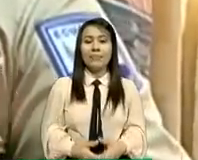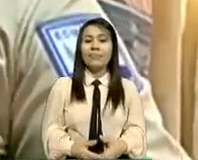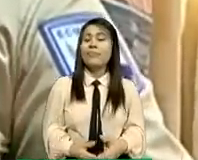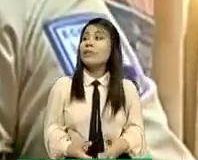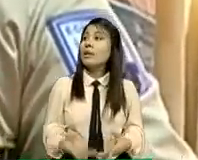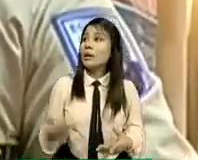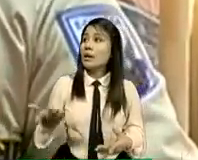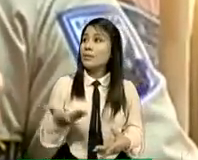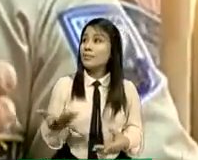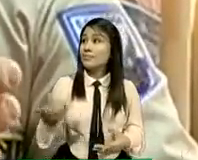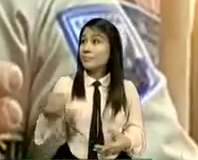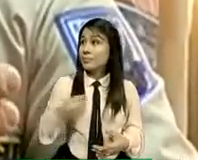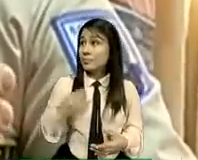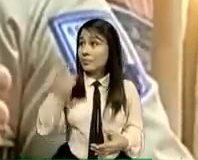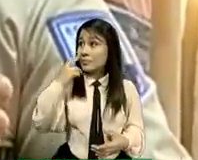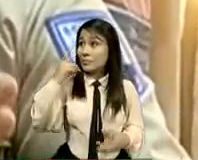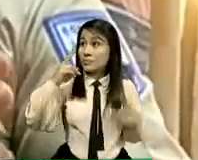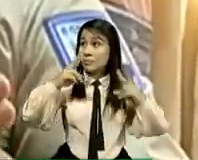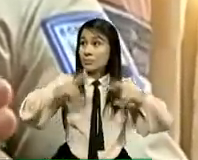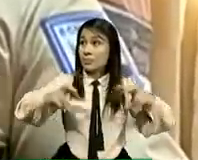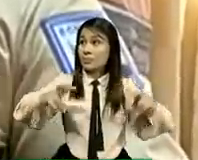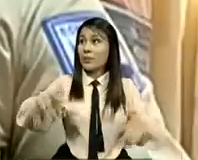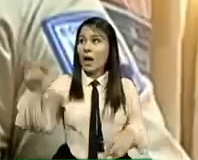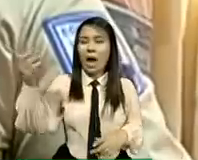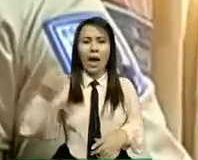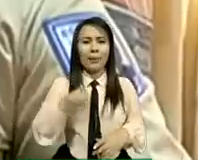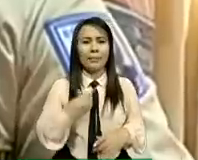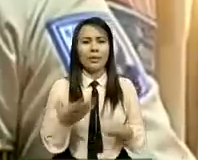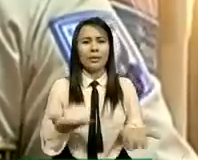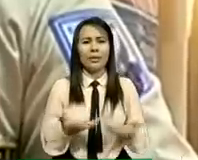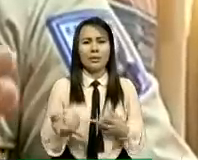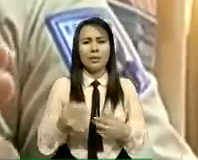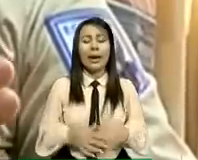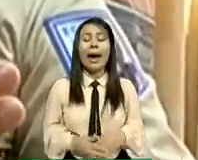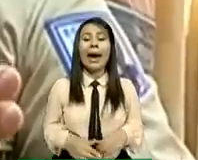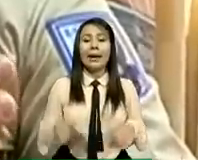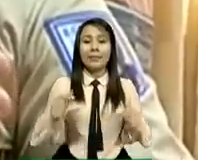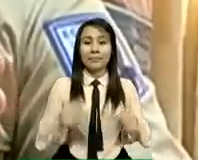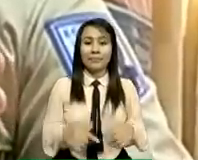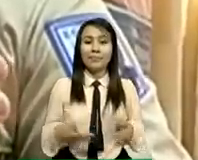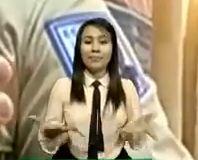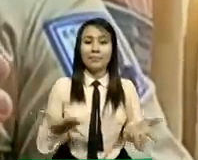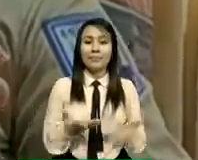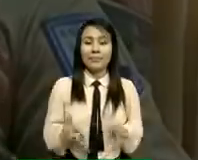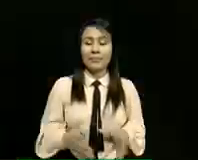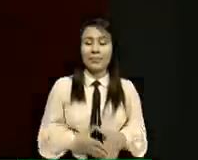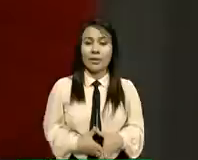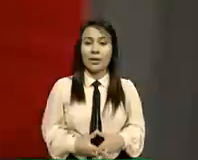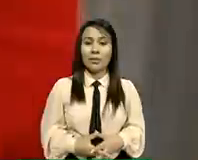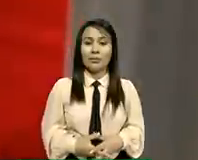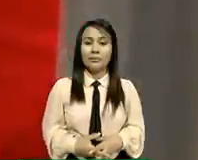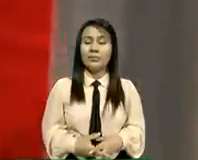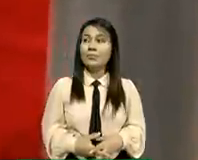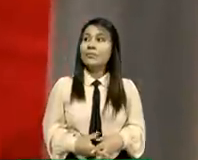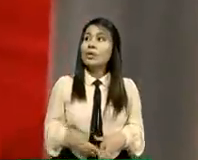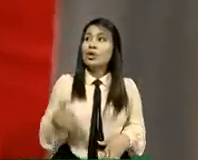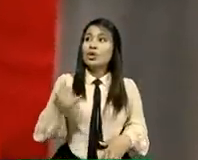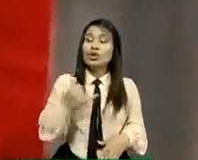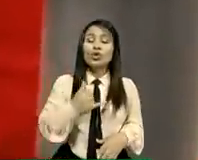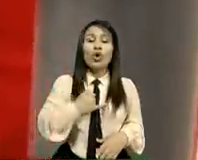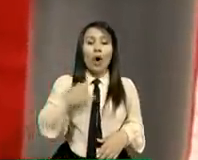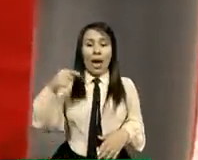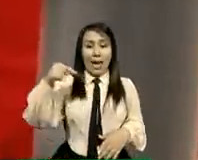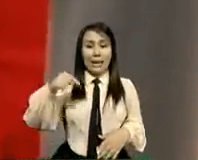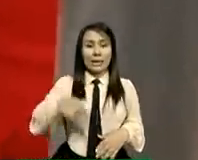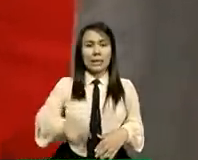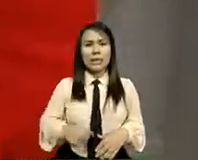de ayer. Se le dio la atención médica respectiva y está ya estable. Yo estaba durmiendo, yo en